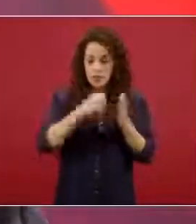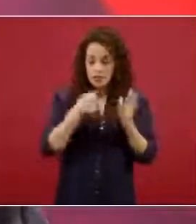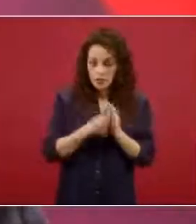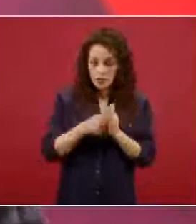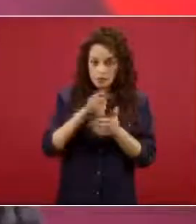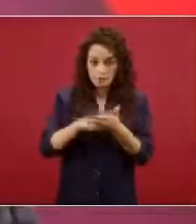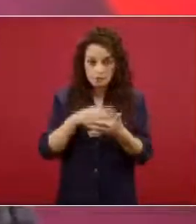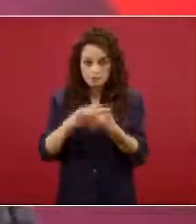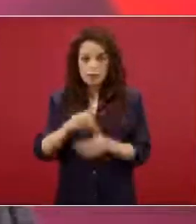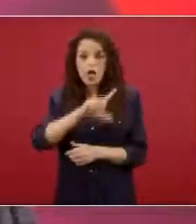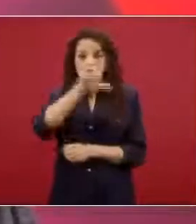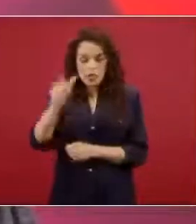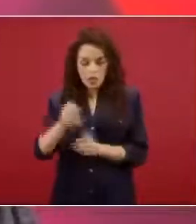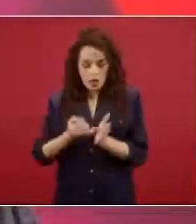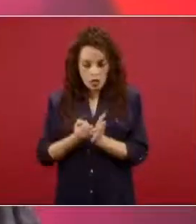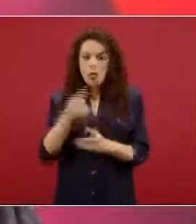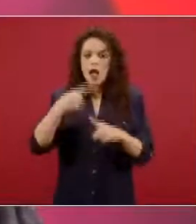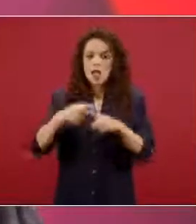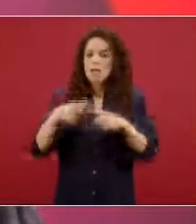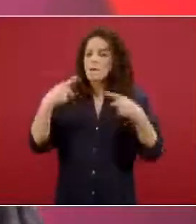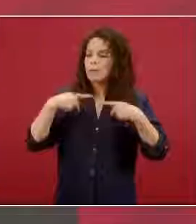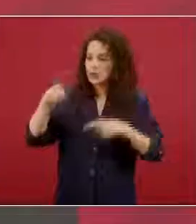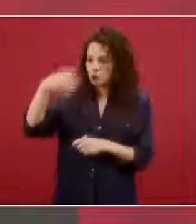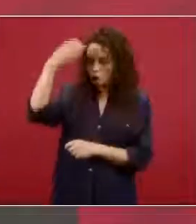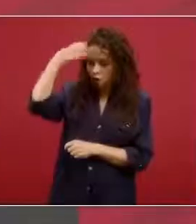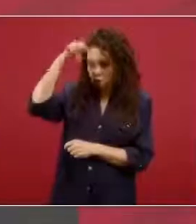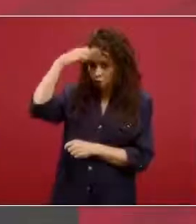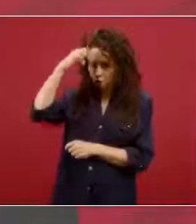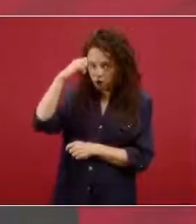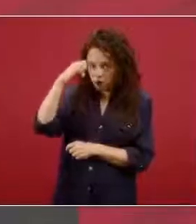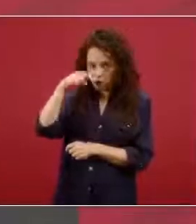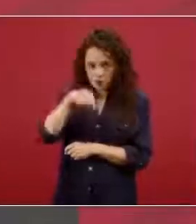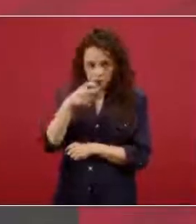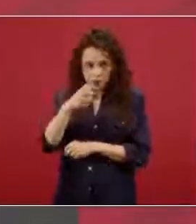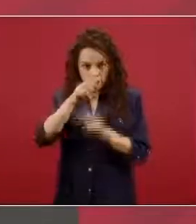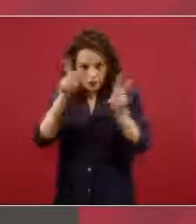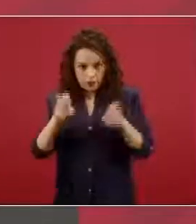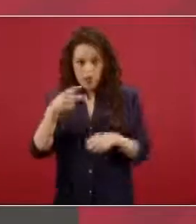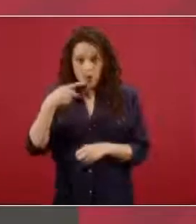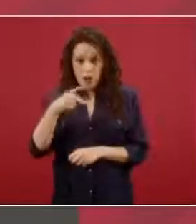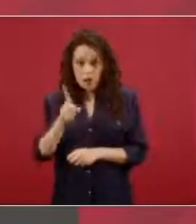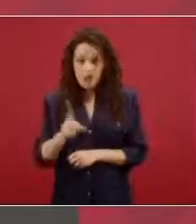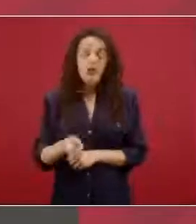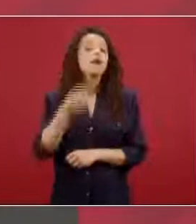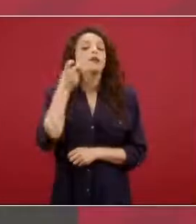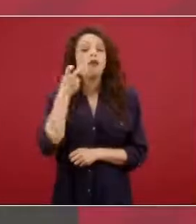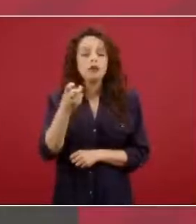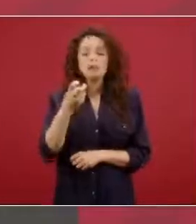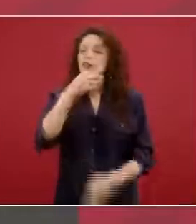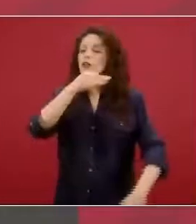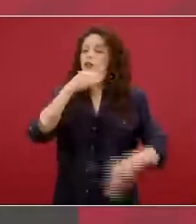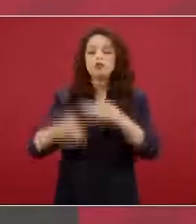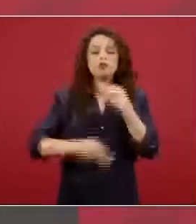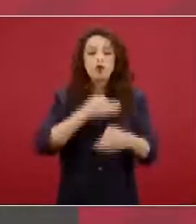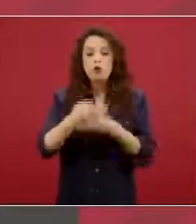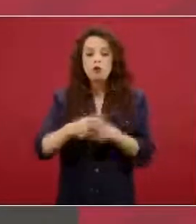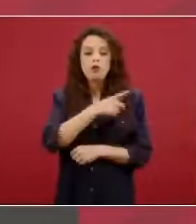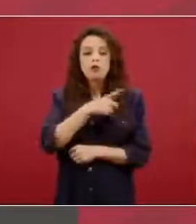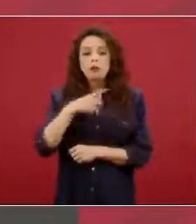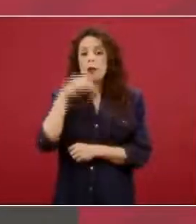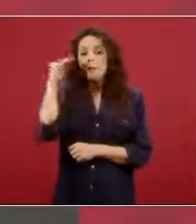definido por las personas expertas en la materia, pero la disposición es el acceso universal